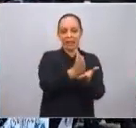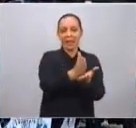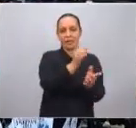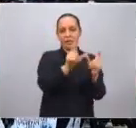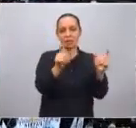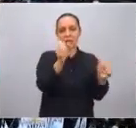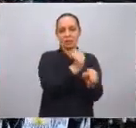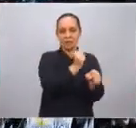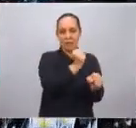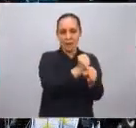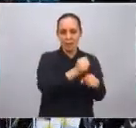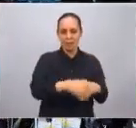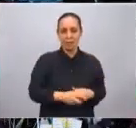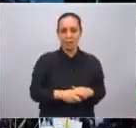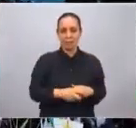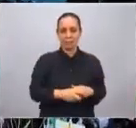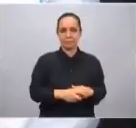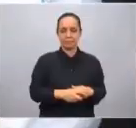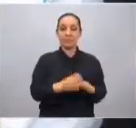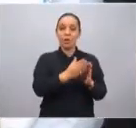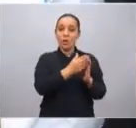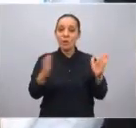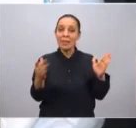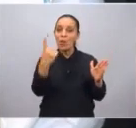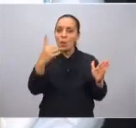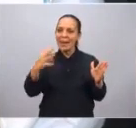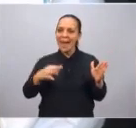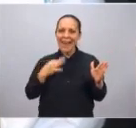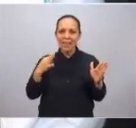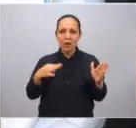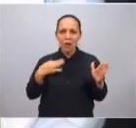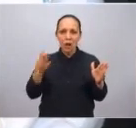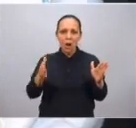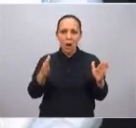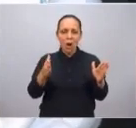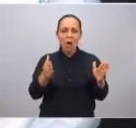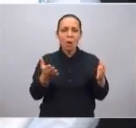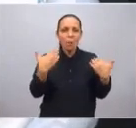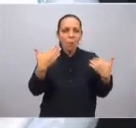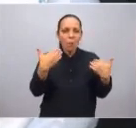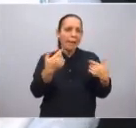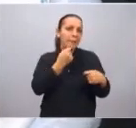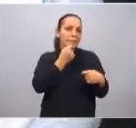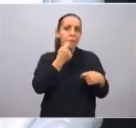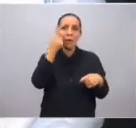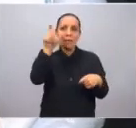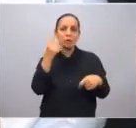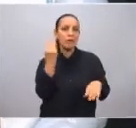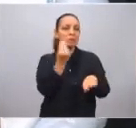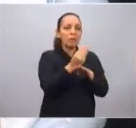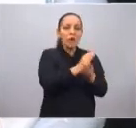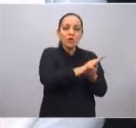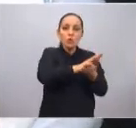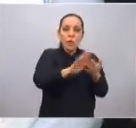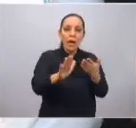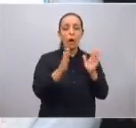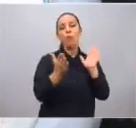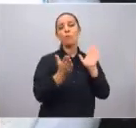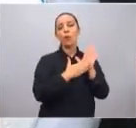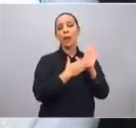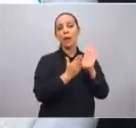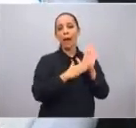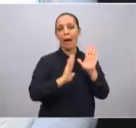laborales. Durante un año van a poder, quienes ingresen a nuevos puestos de trabajo, estar a